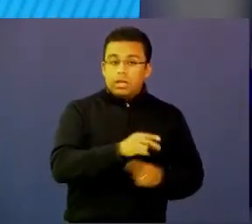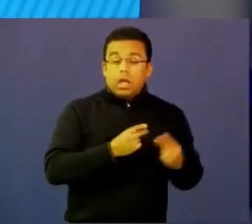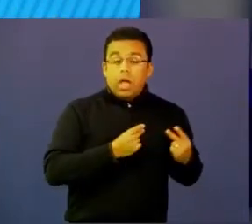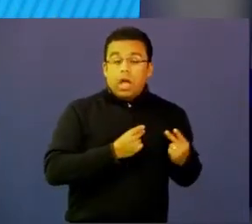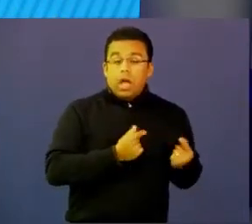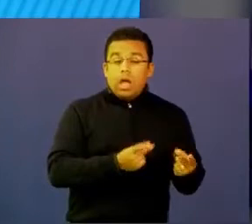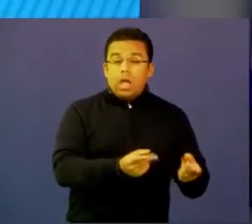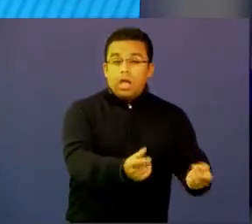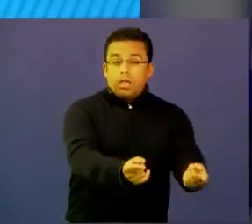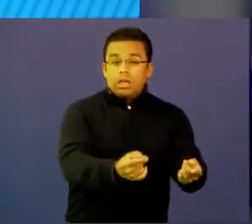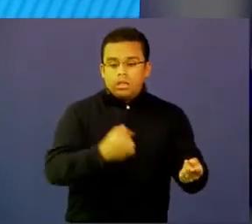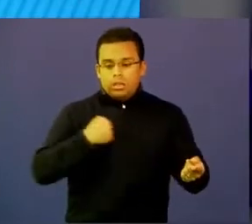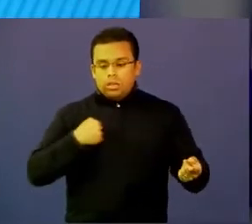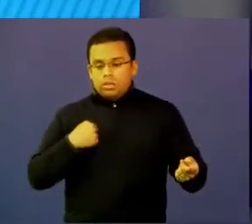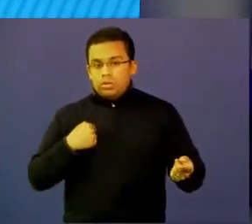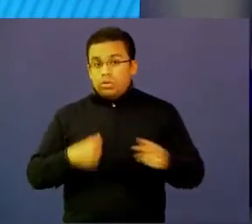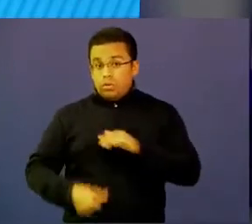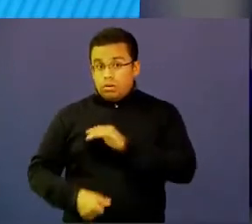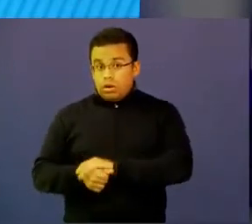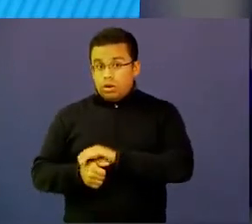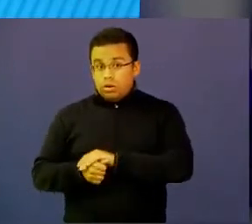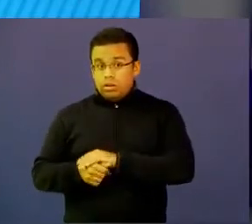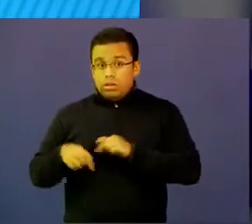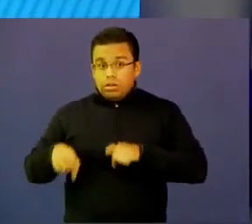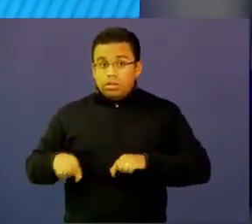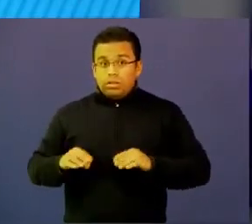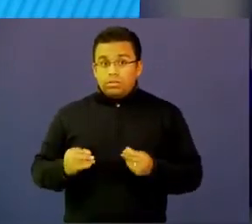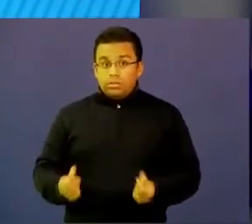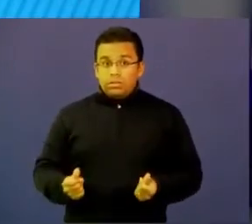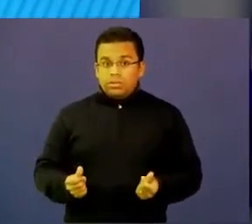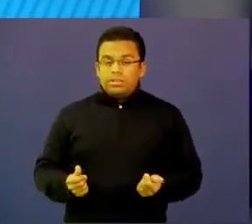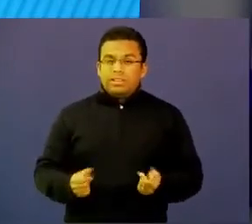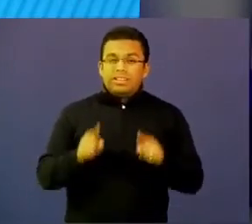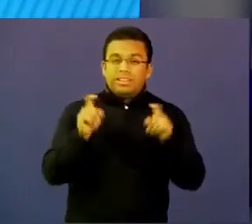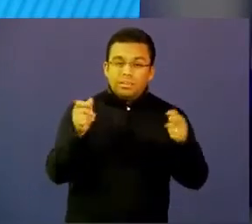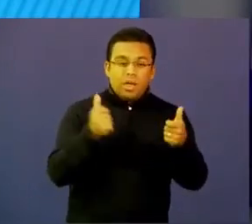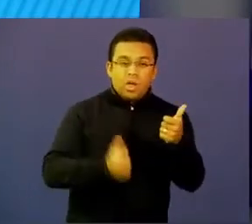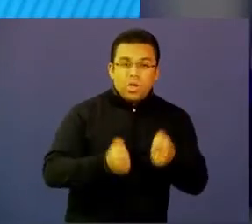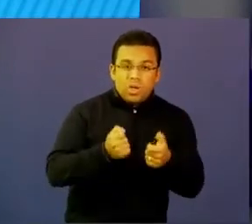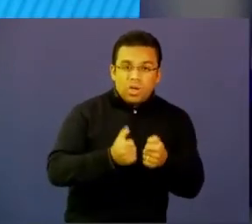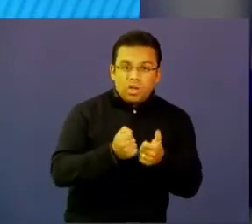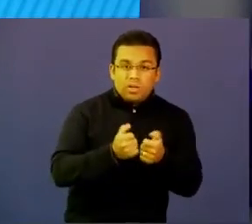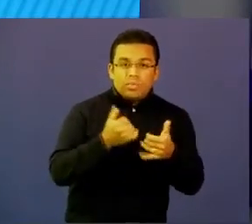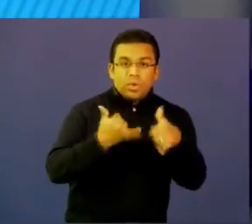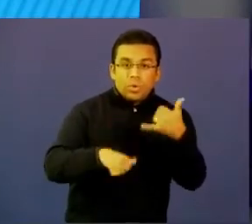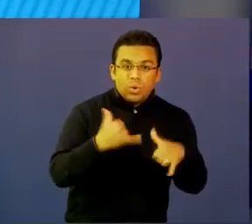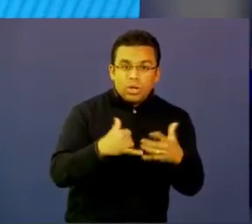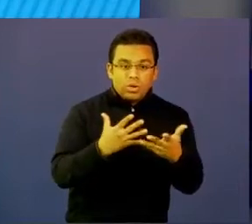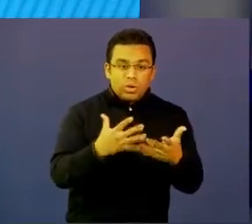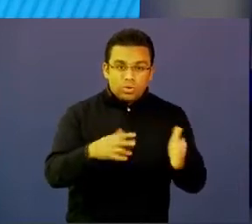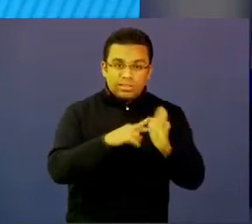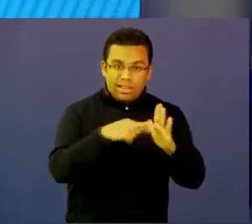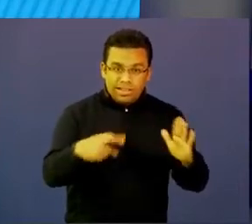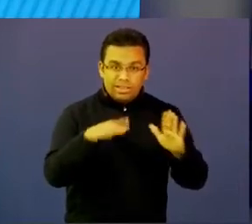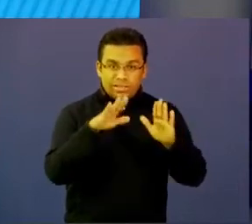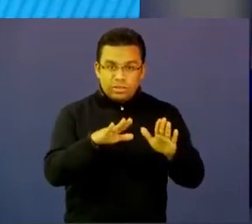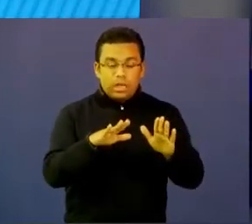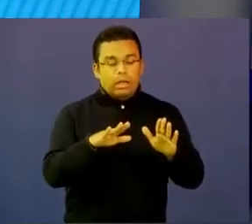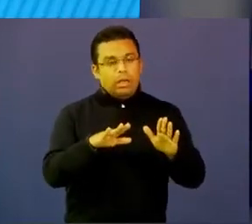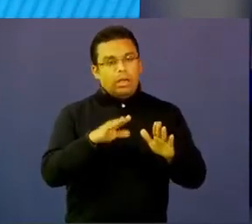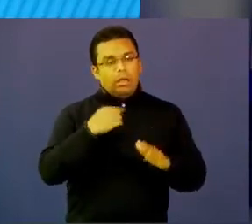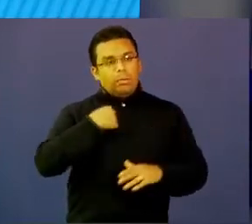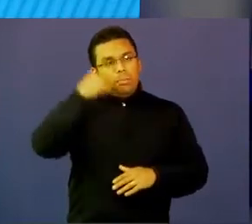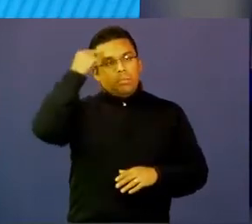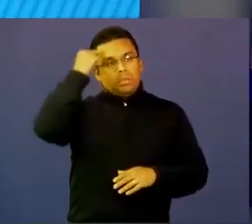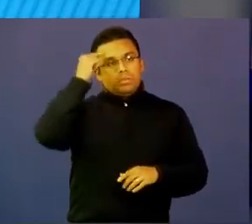¿no será que nosotros vamos muy despacio? Entonces, el videojuego y todas estas herramientas tecnológicas, yo creo que es el lenguaje para hablarles a